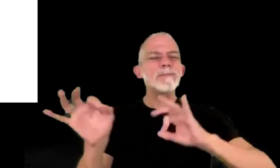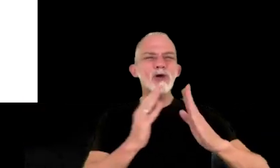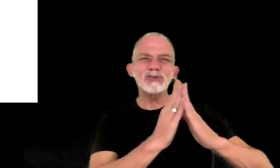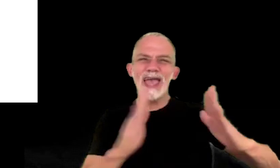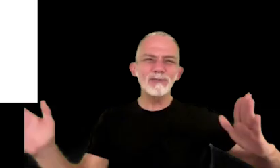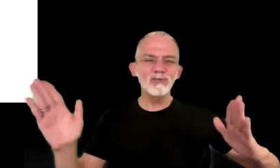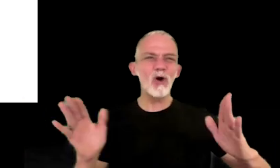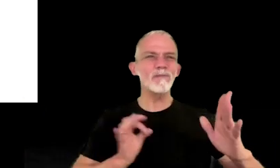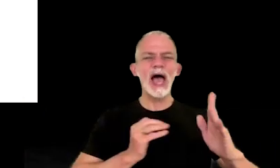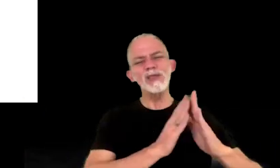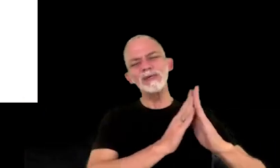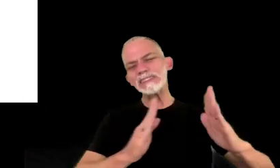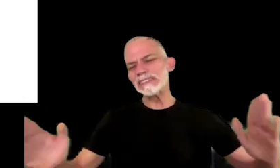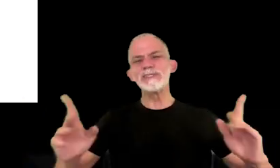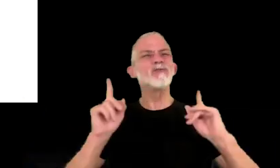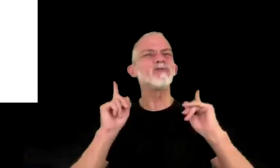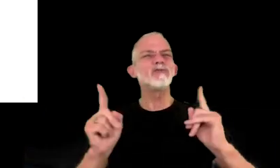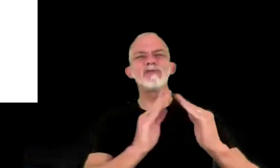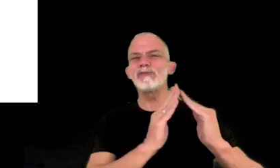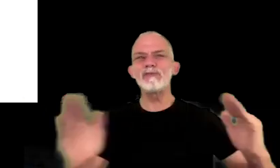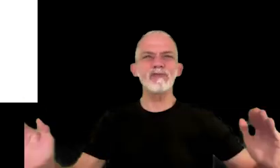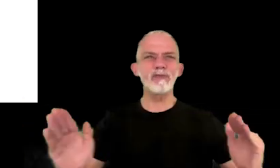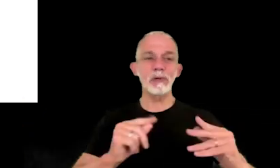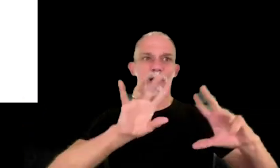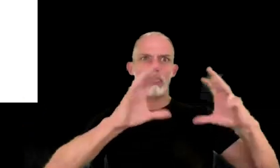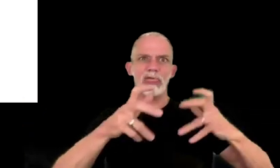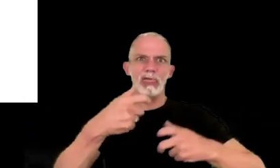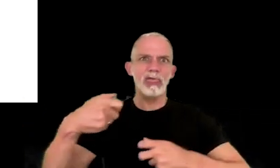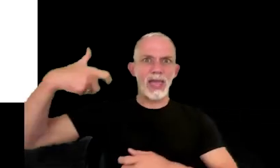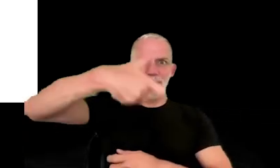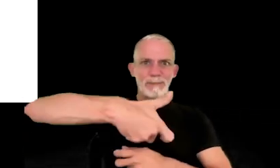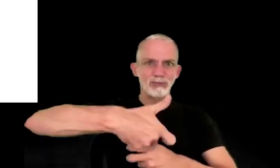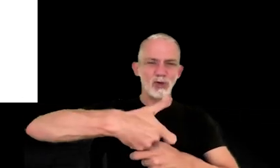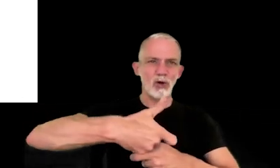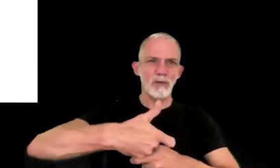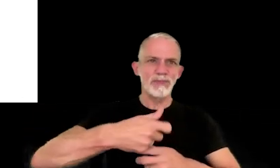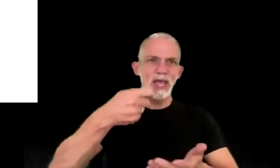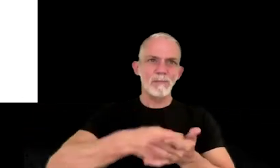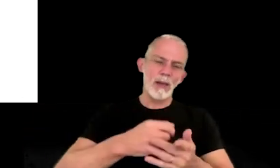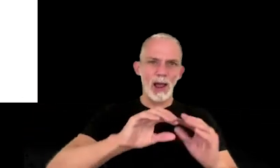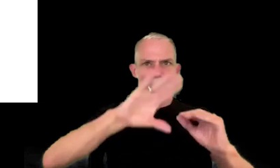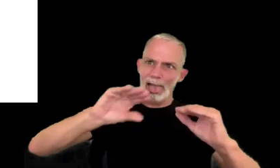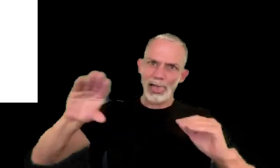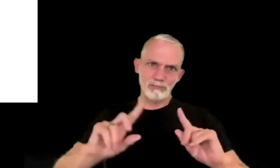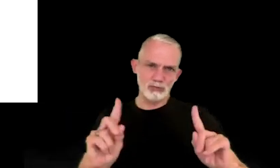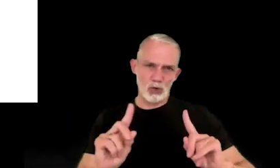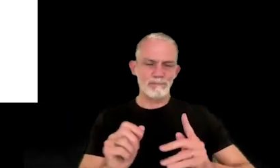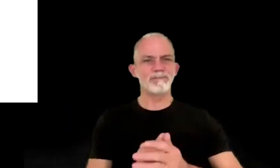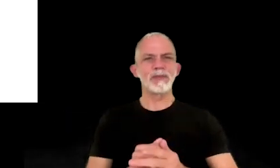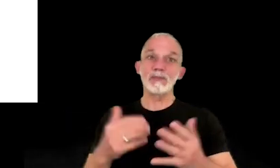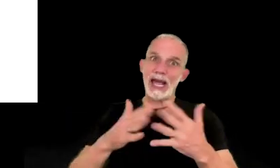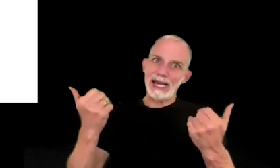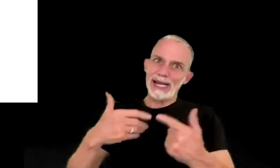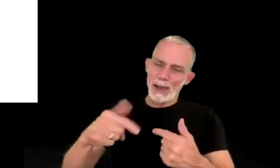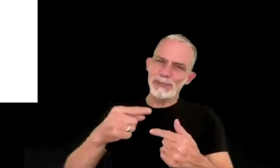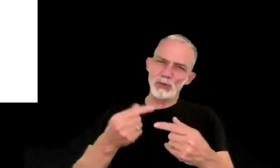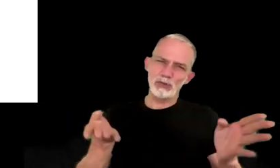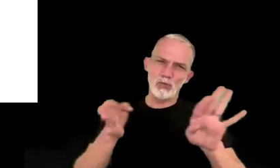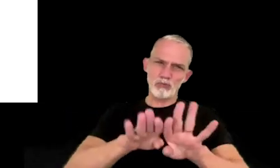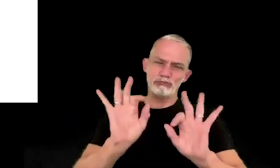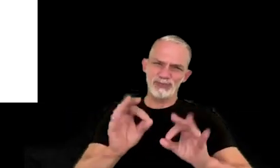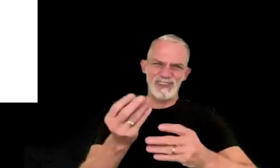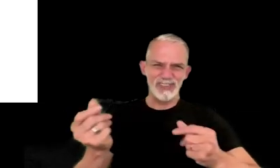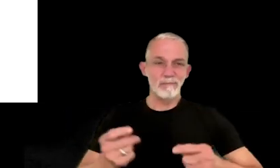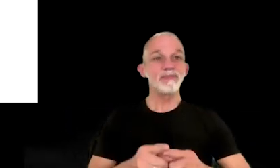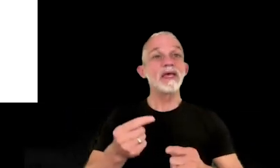no tienen que tener modificaciones que perjudiquen al inversor. Otro aspecto, voy rápido y sí vamos cerrando, el tema